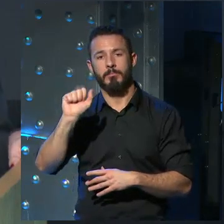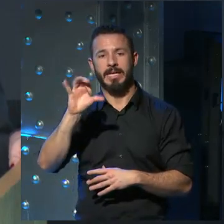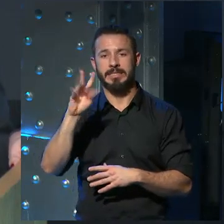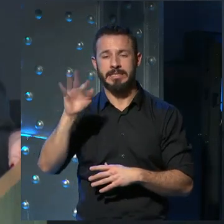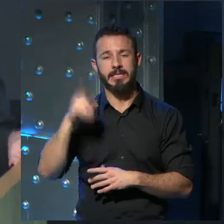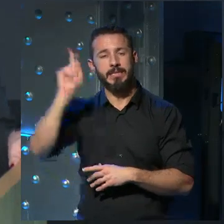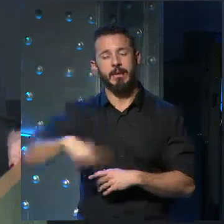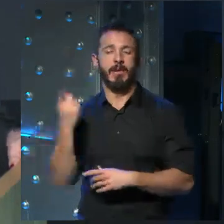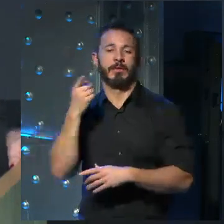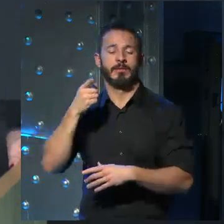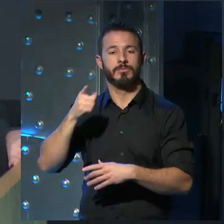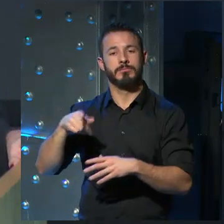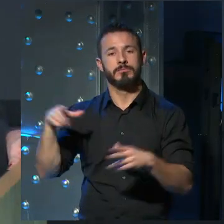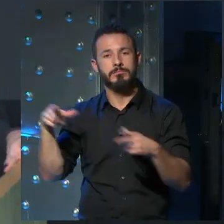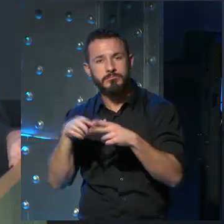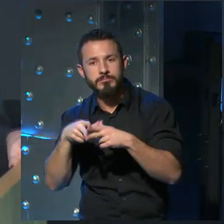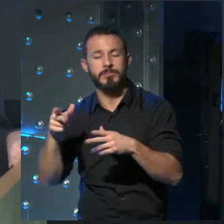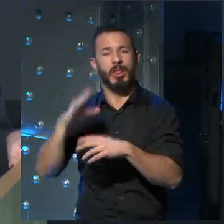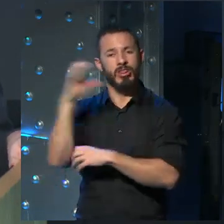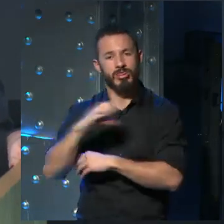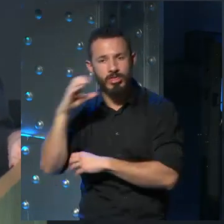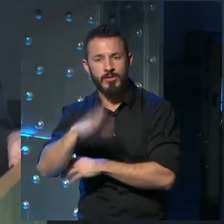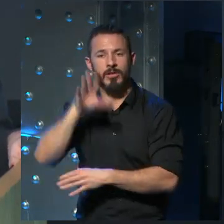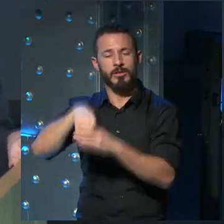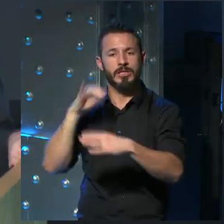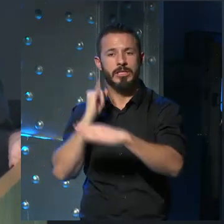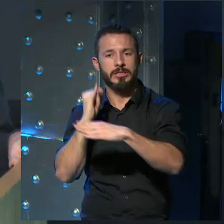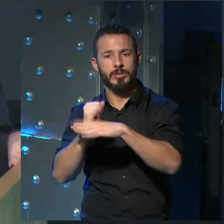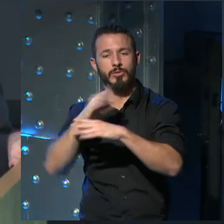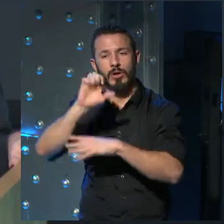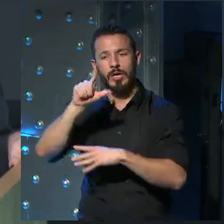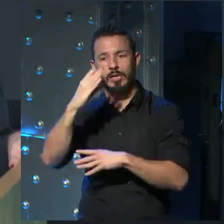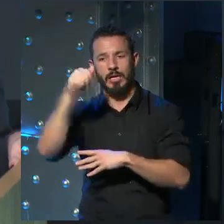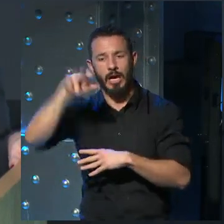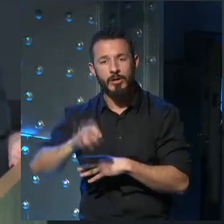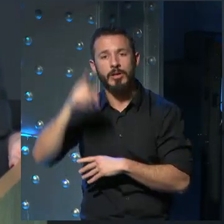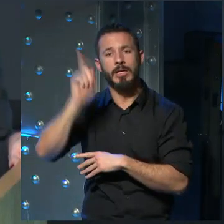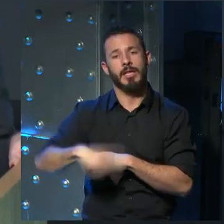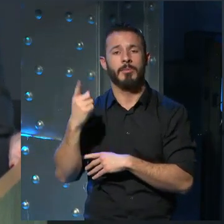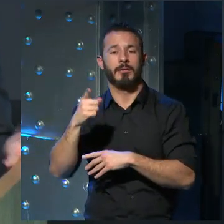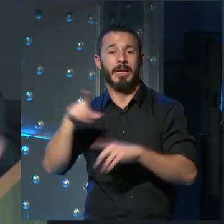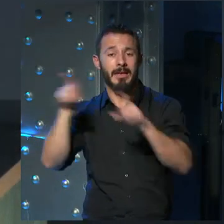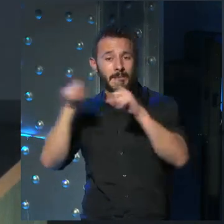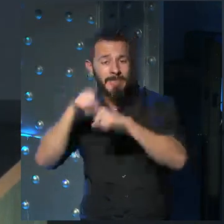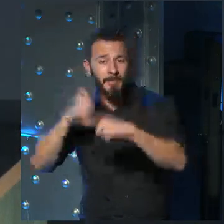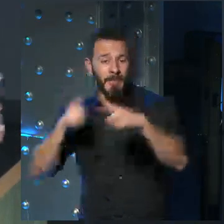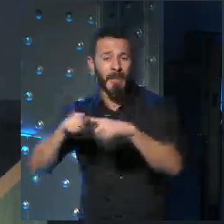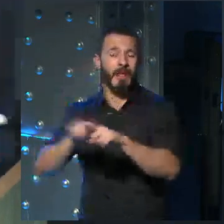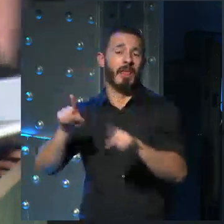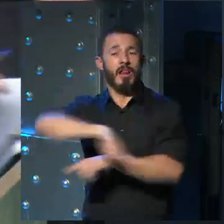Real Instituto Elcano y directora de proyectos para la empresa mediana del Círculo de Empresarios. Bienvenida,